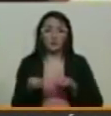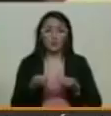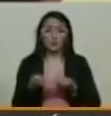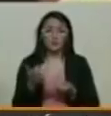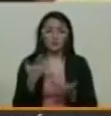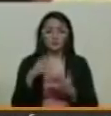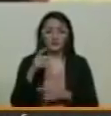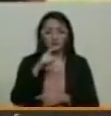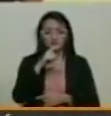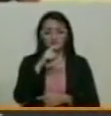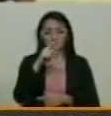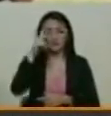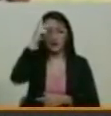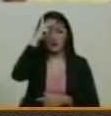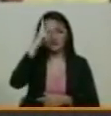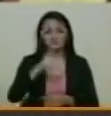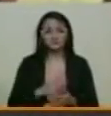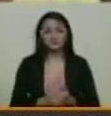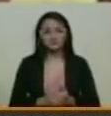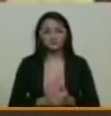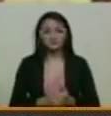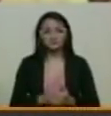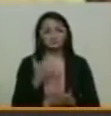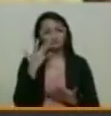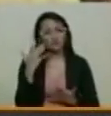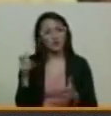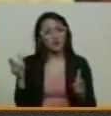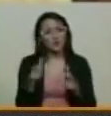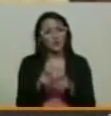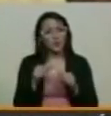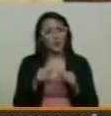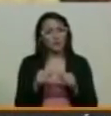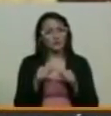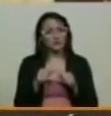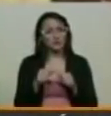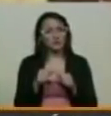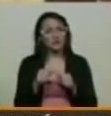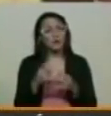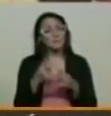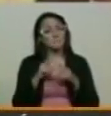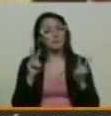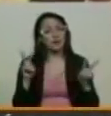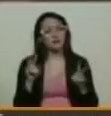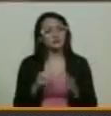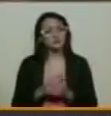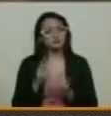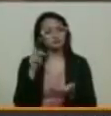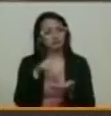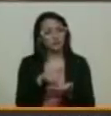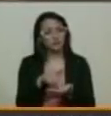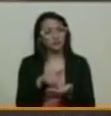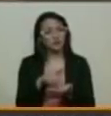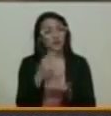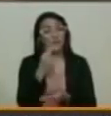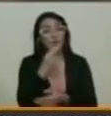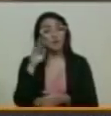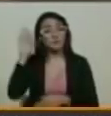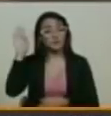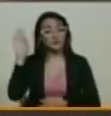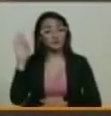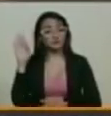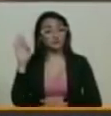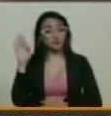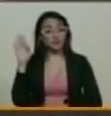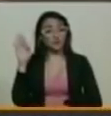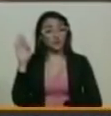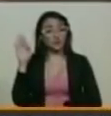Tarek El Aissami. Estamos viendo imágenes de esta reunión. Continúa la diplomacia bolivariana de paz en esta cita para lo que era la juramentación, la toma de posesión de